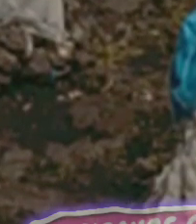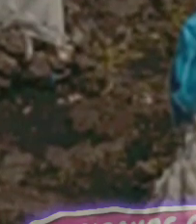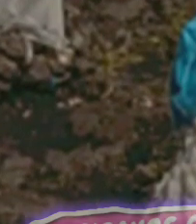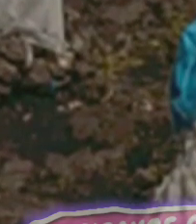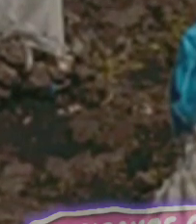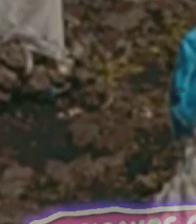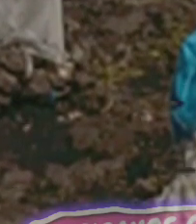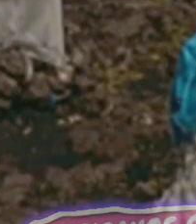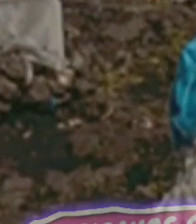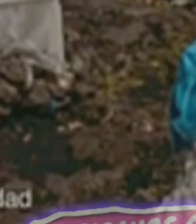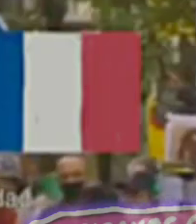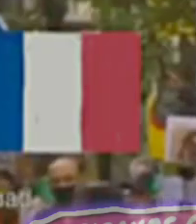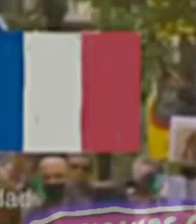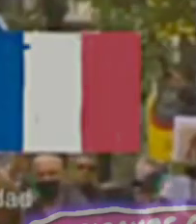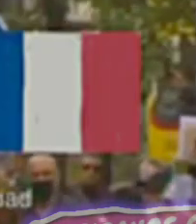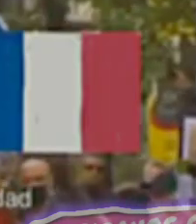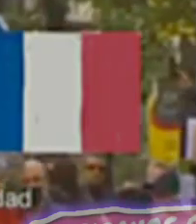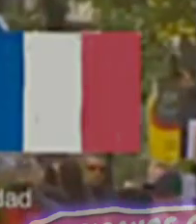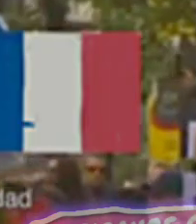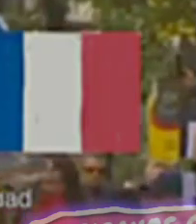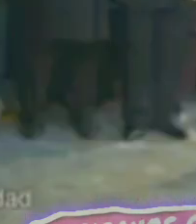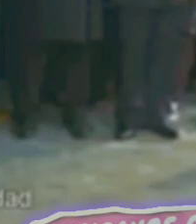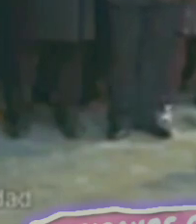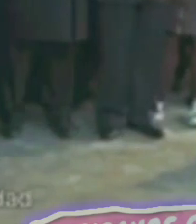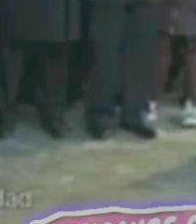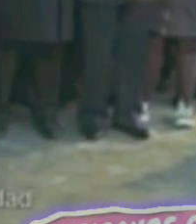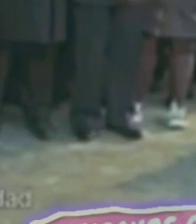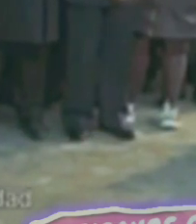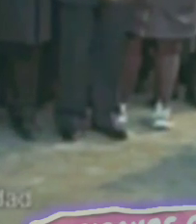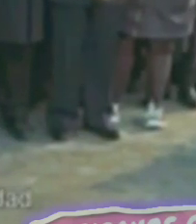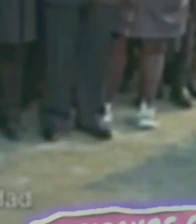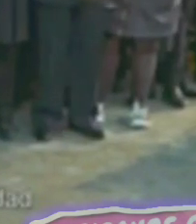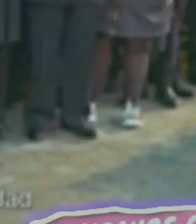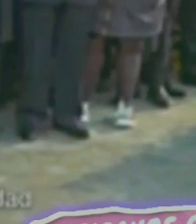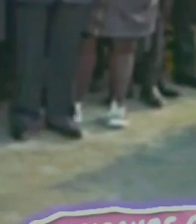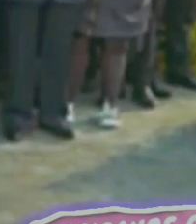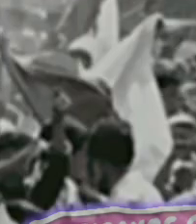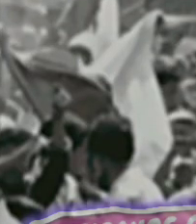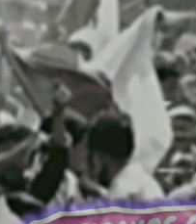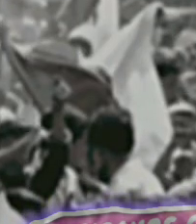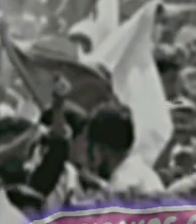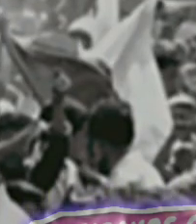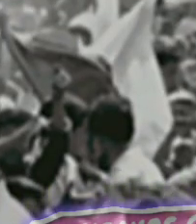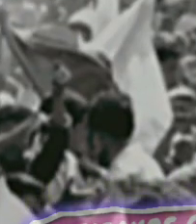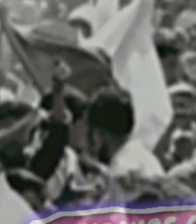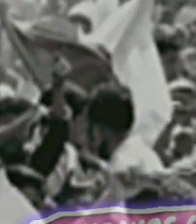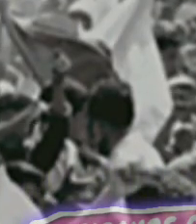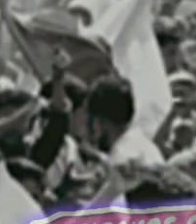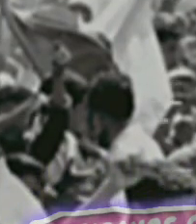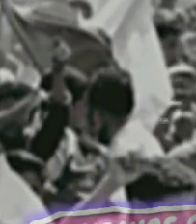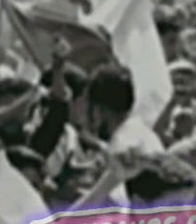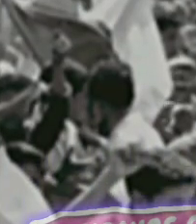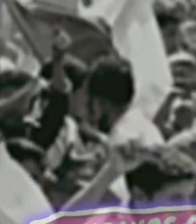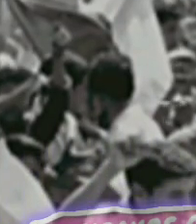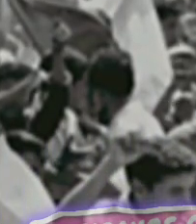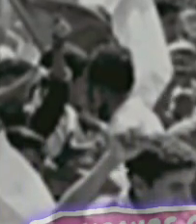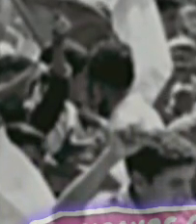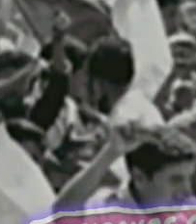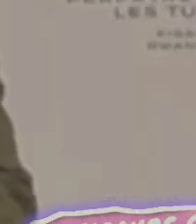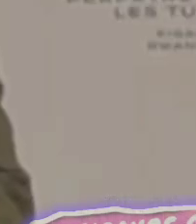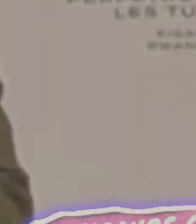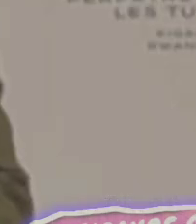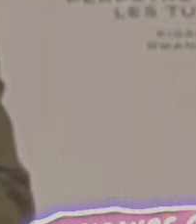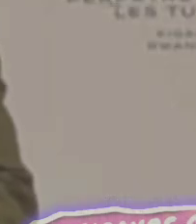de los 40. En 2018, Francia admitió su responsabilidad por crímenes durante la Guerra de Independencia de